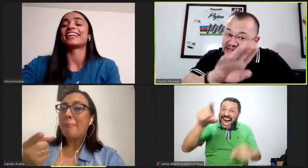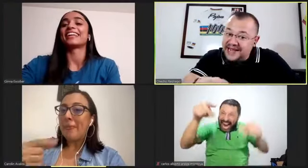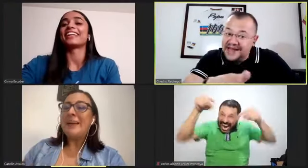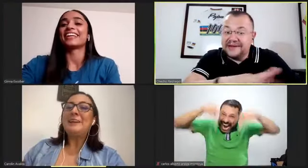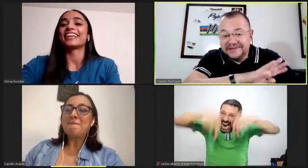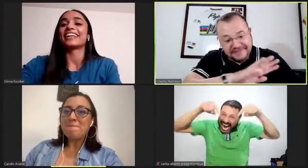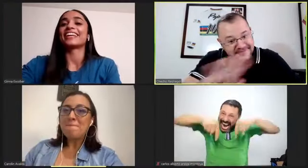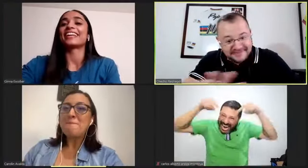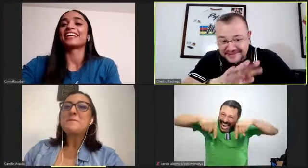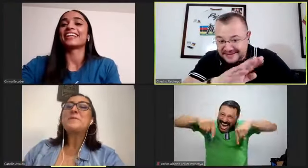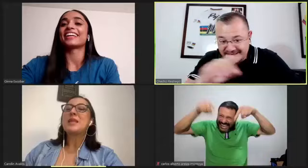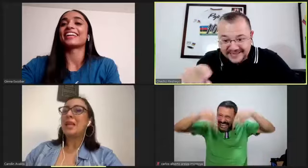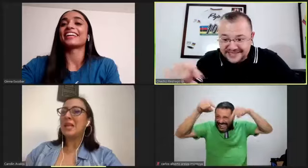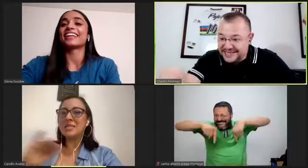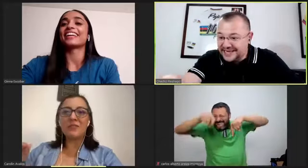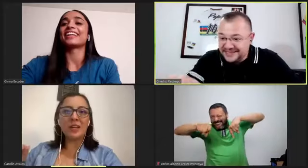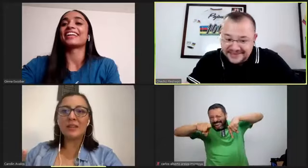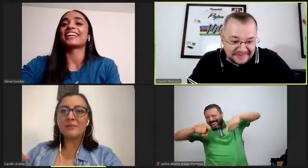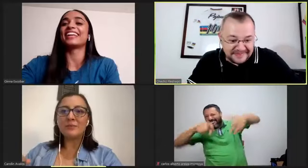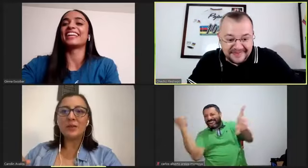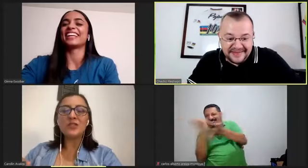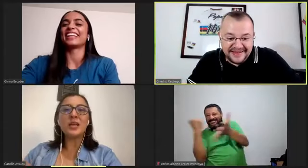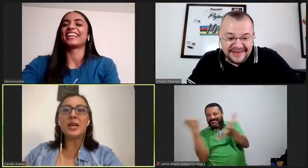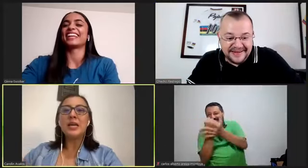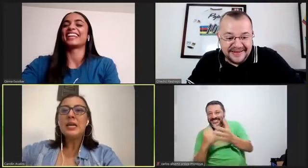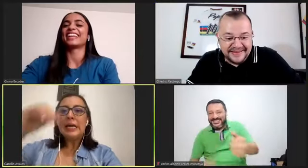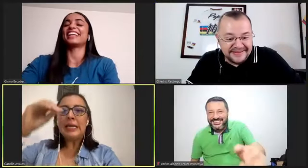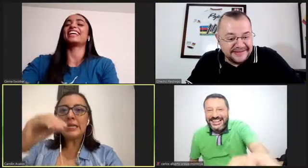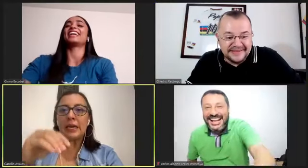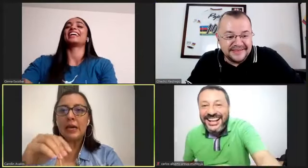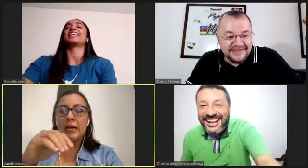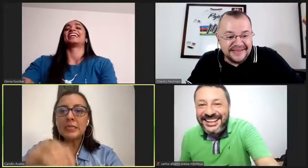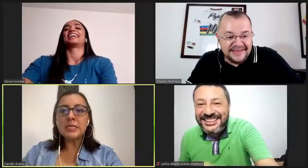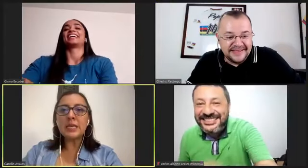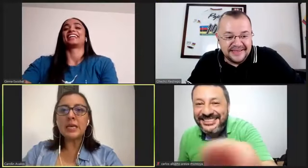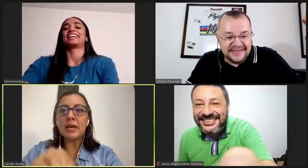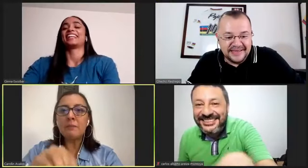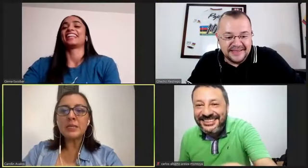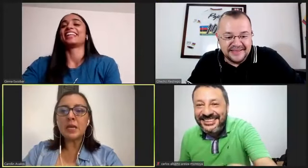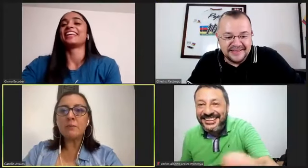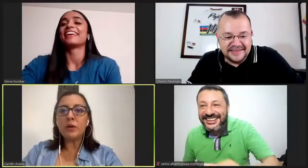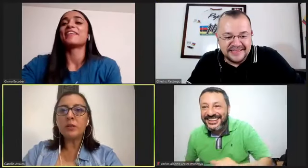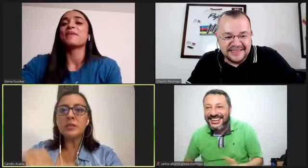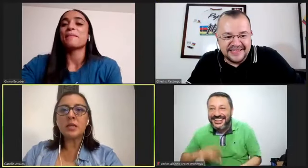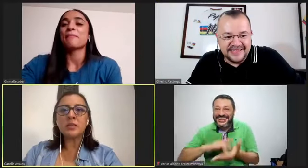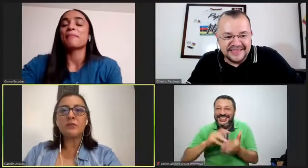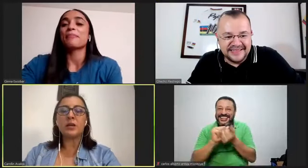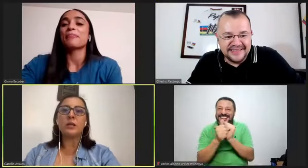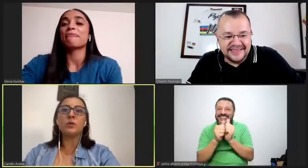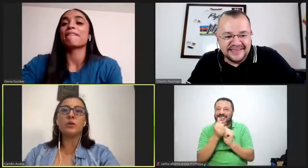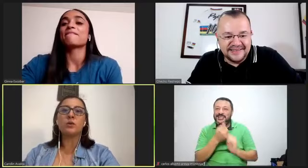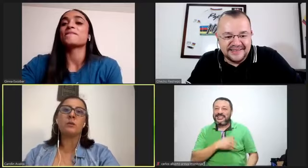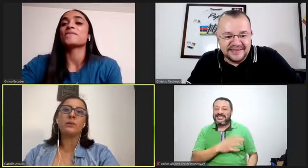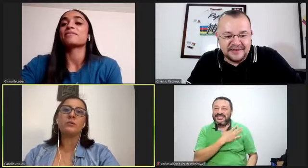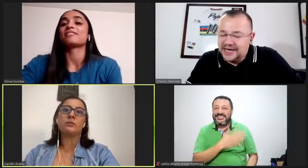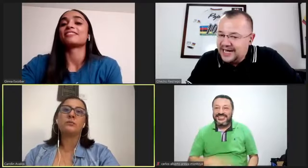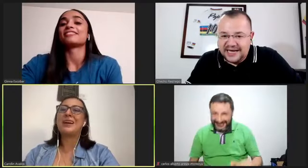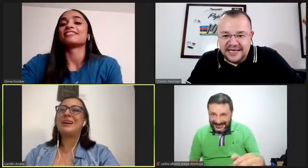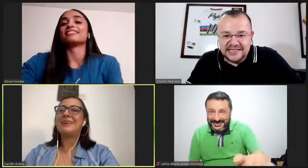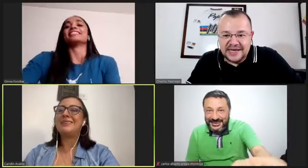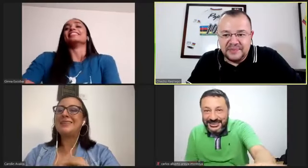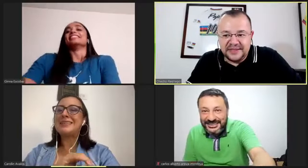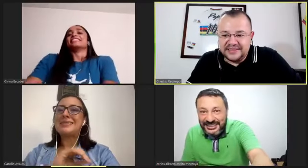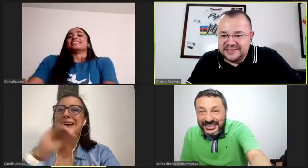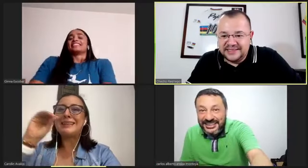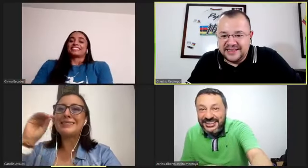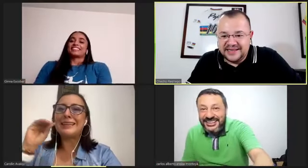vienen acá, esta es... O sea, el que asiste a Paisa Deportes clasifica a los Juegos Olímpicos. Ahí